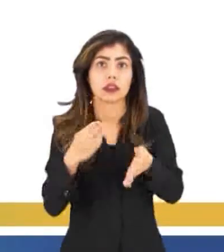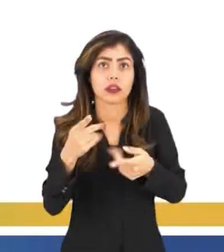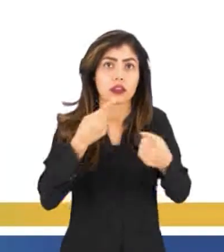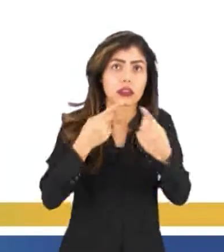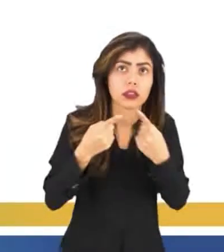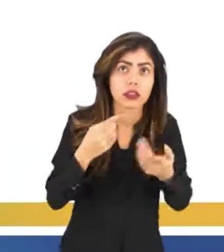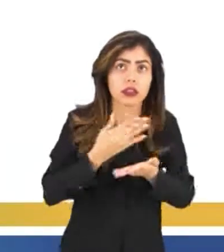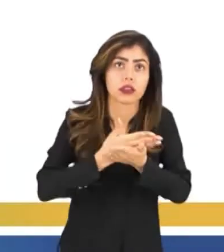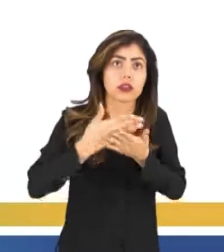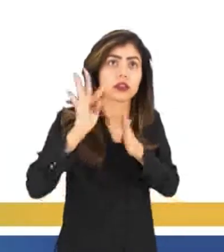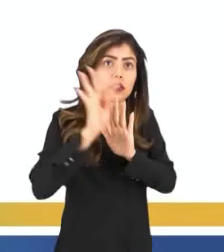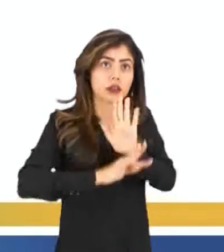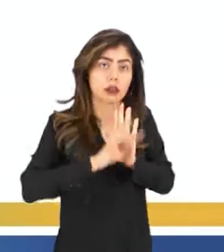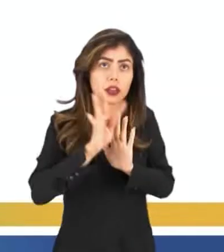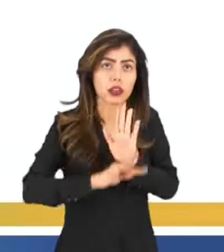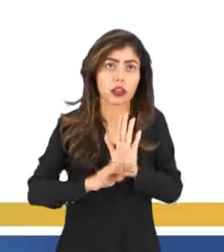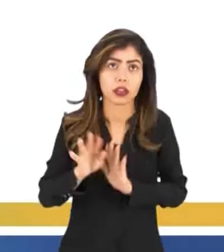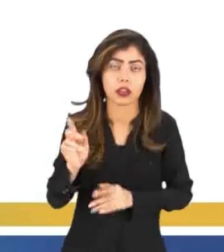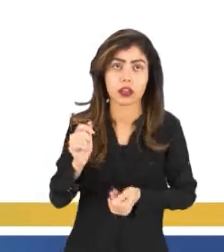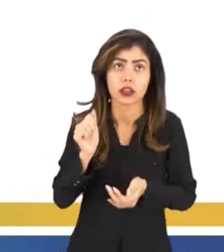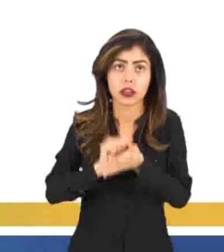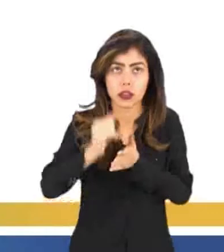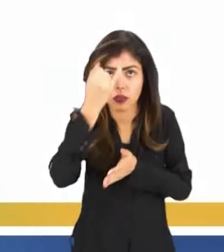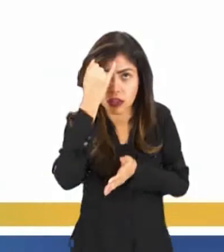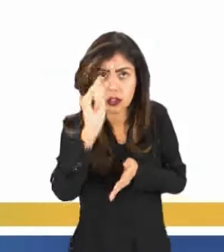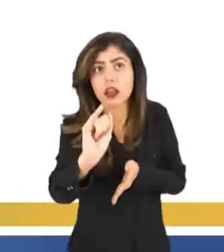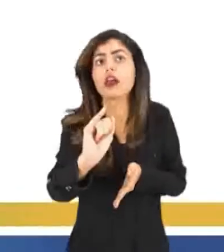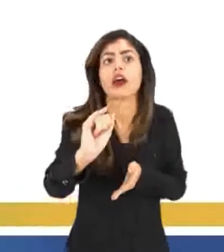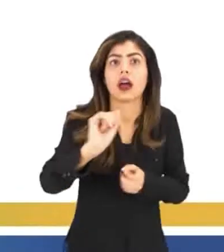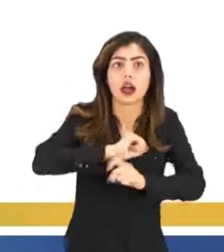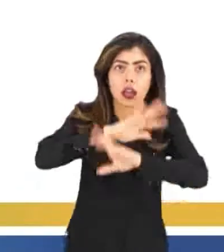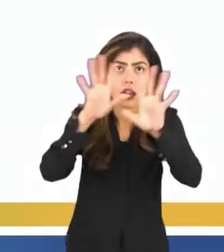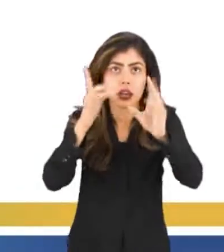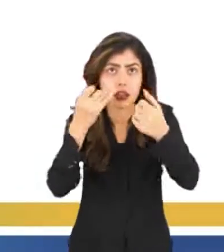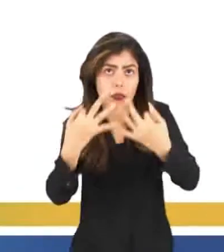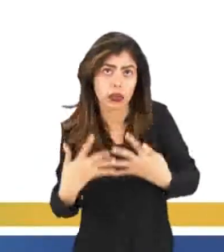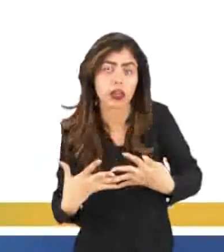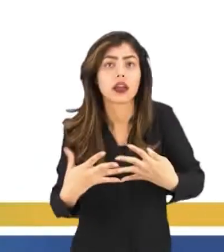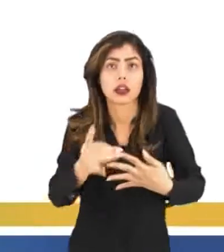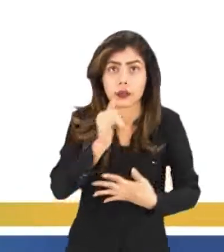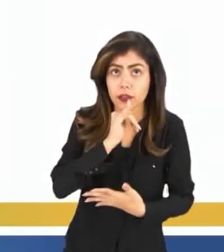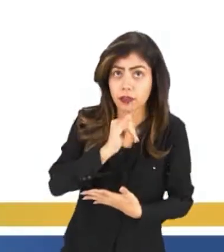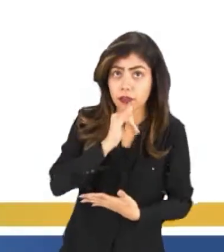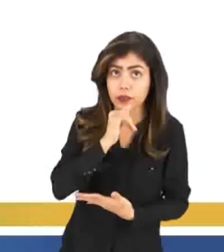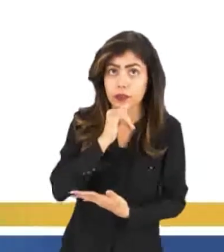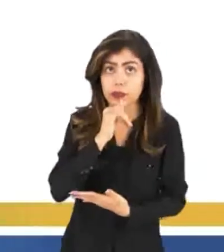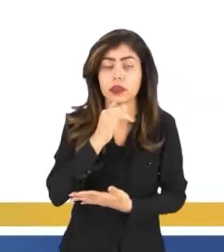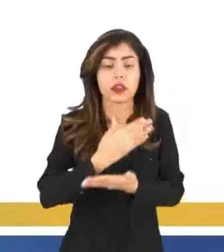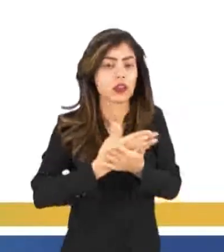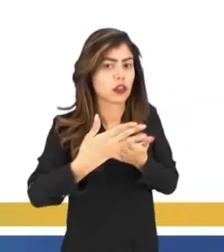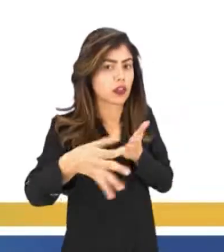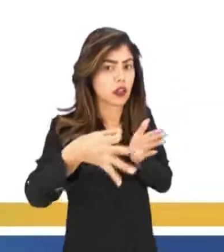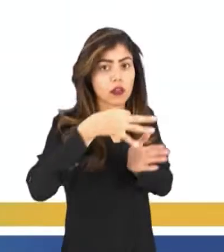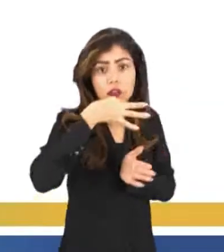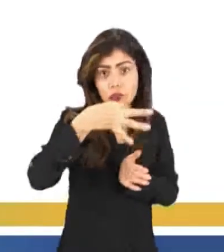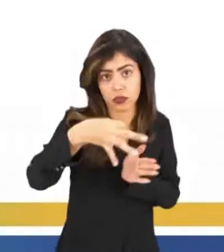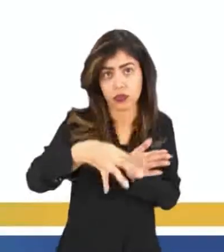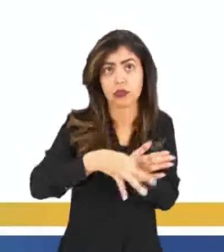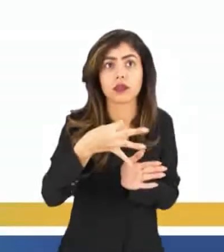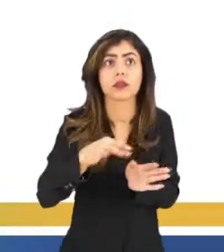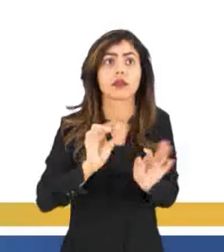tipos de conectores para ordenar el discurso para introducir un tema para añadir ideas aclarar o